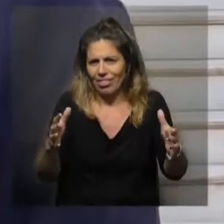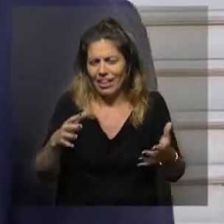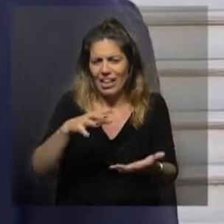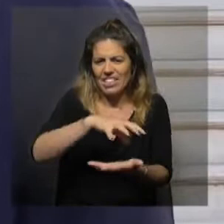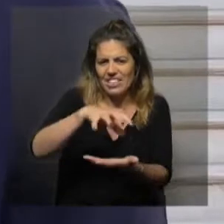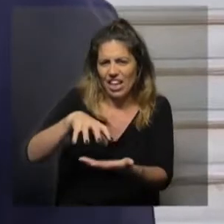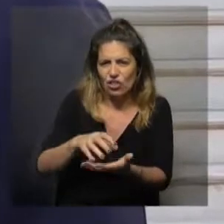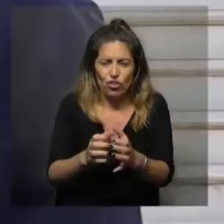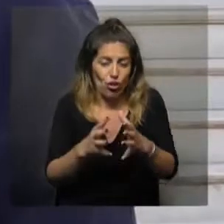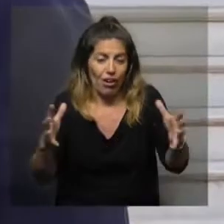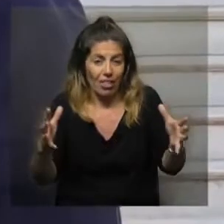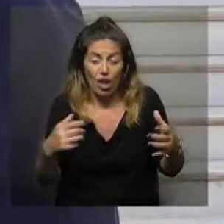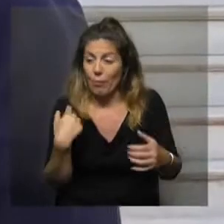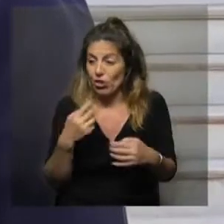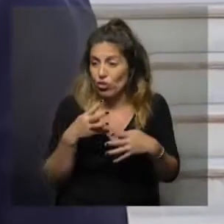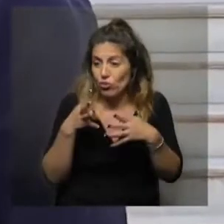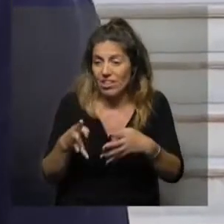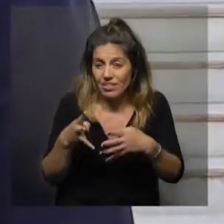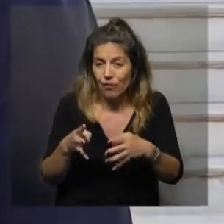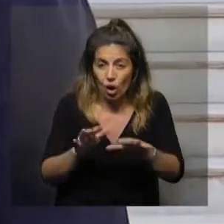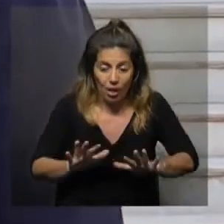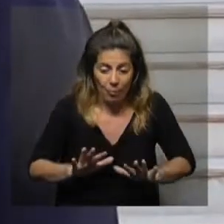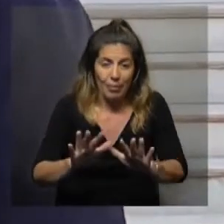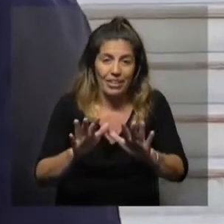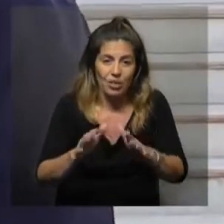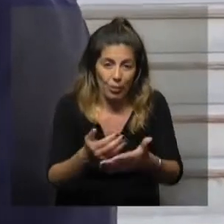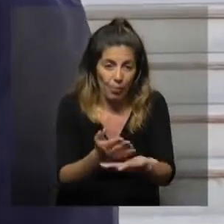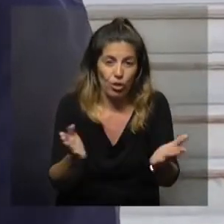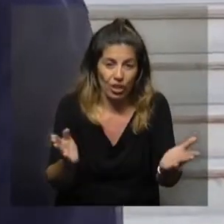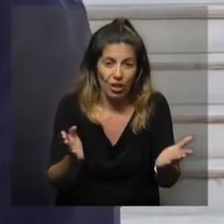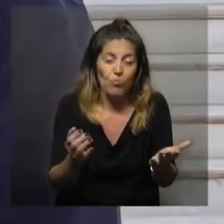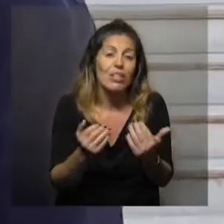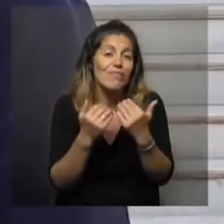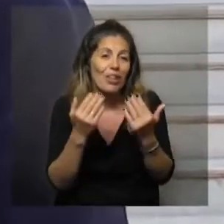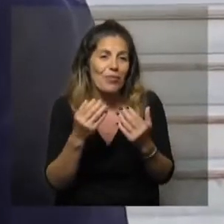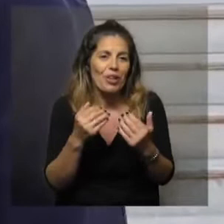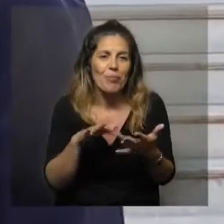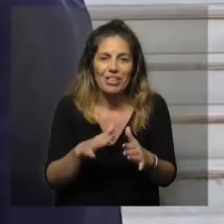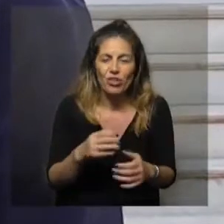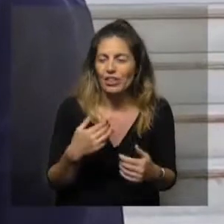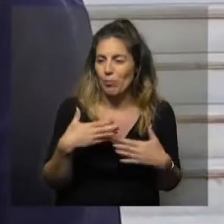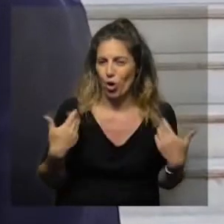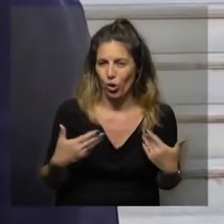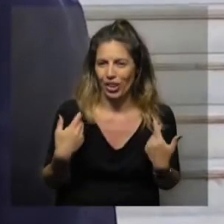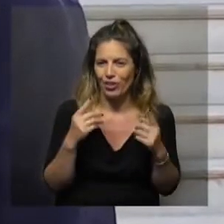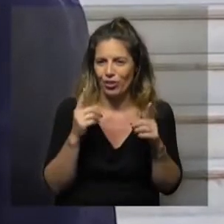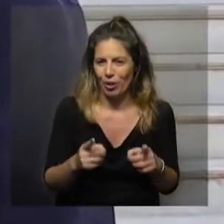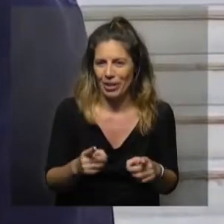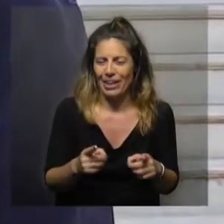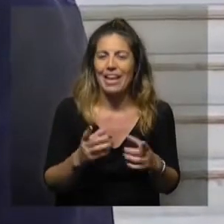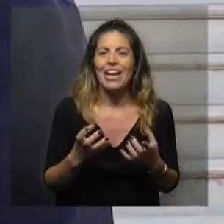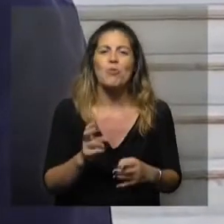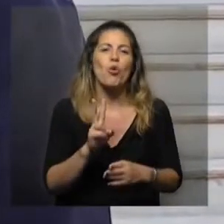fue para nosotros un desafío a montaje pero intuimos que algo pasó y Estamos contentos también Tratamos de cuidar